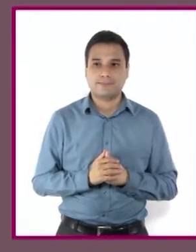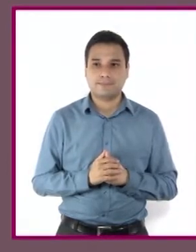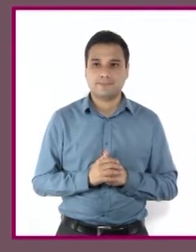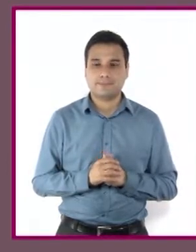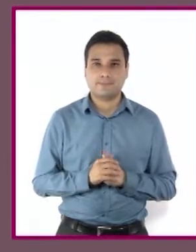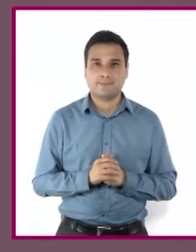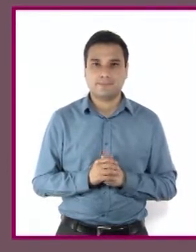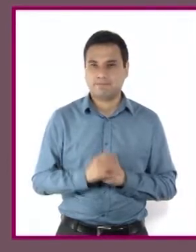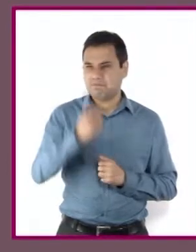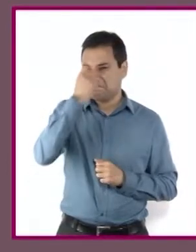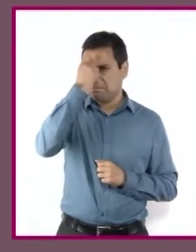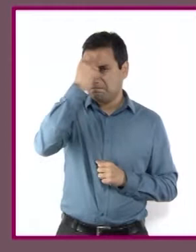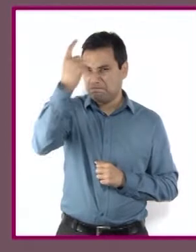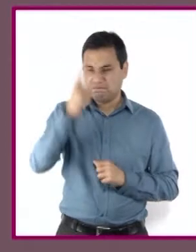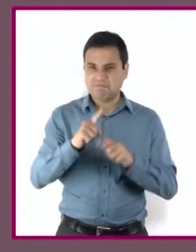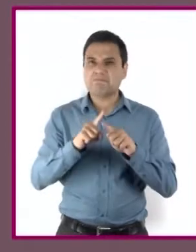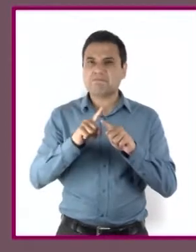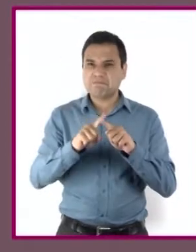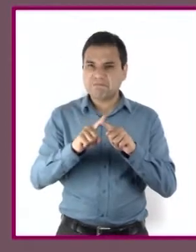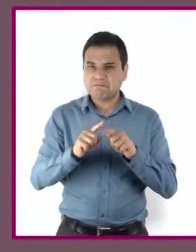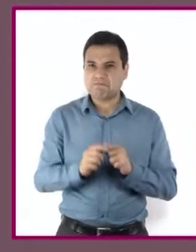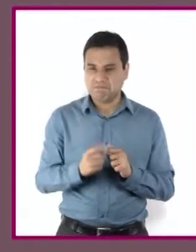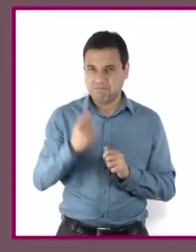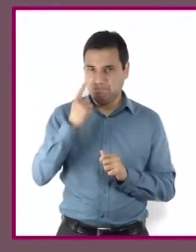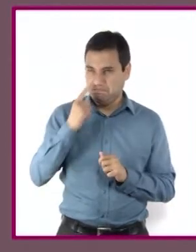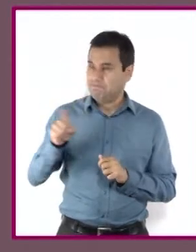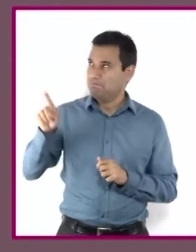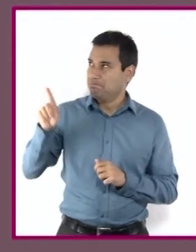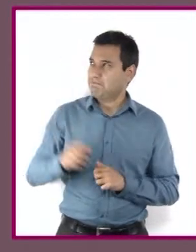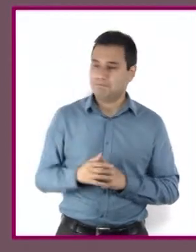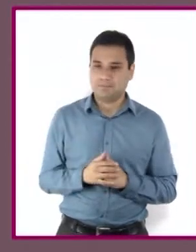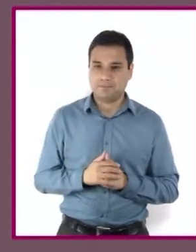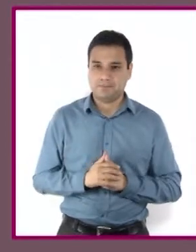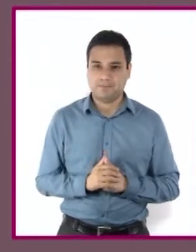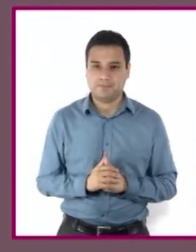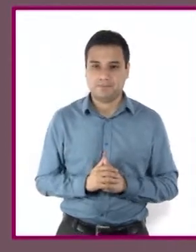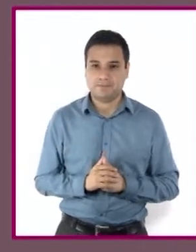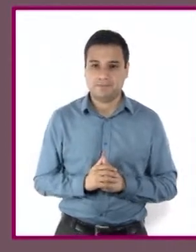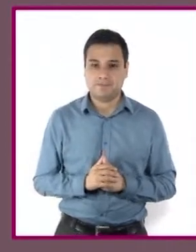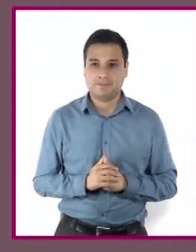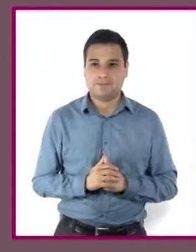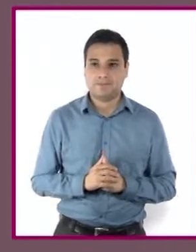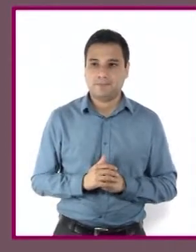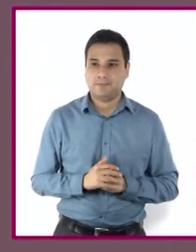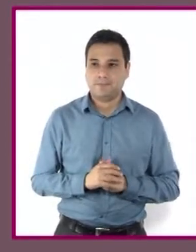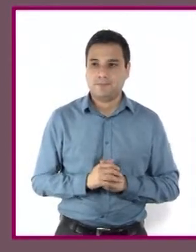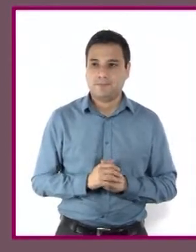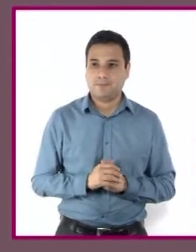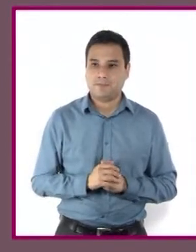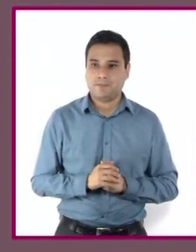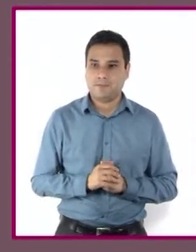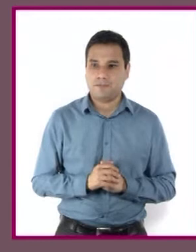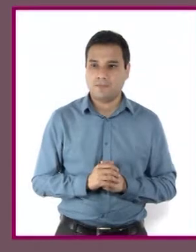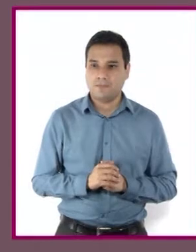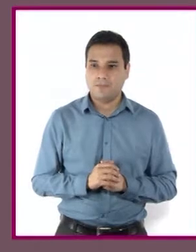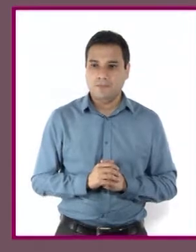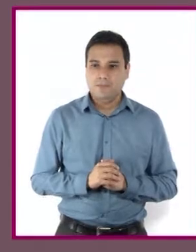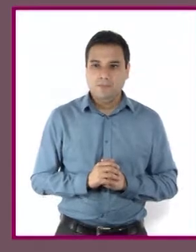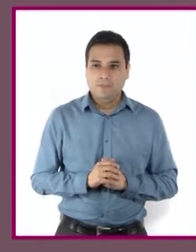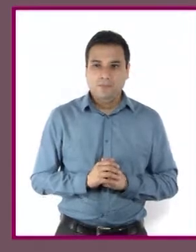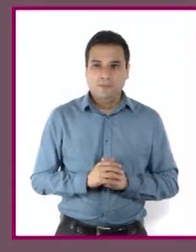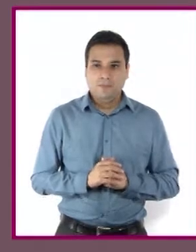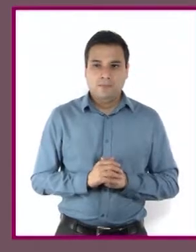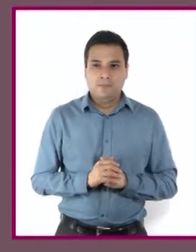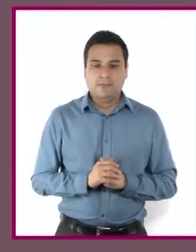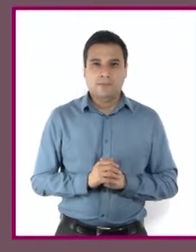María Garibay de un manuscrito anónimo del siglo XVI titulado originalmente como Historia de los Mexicanos por